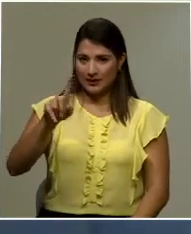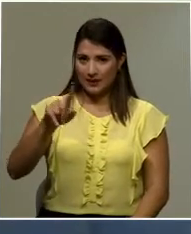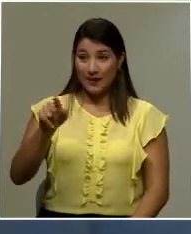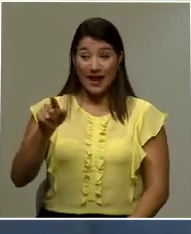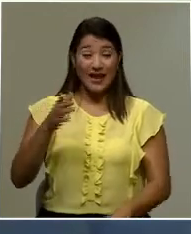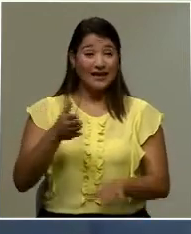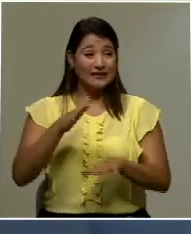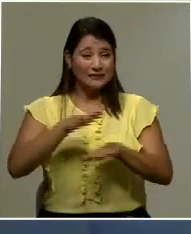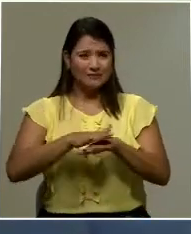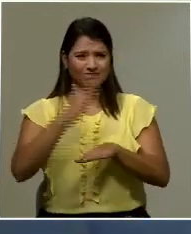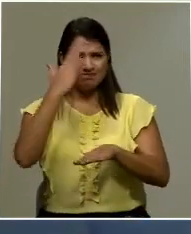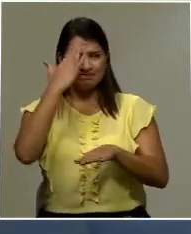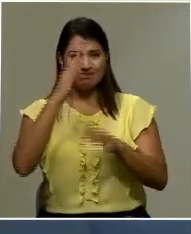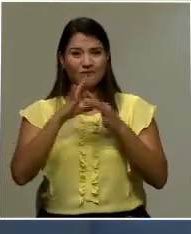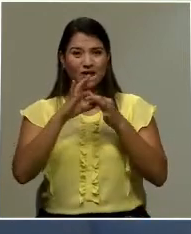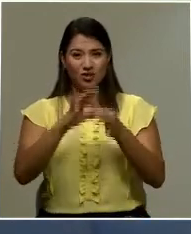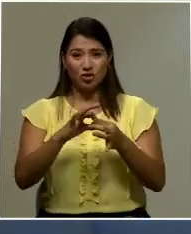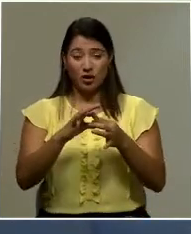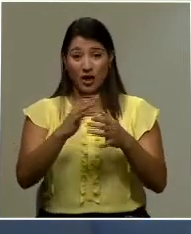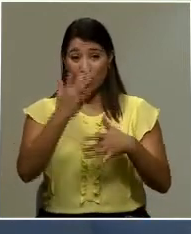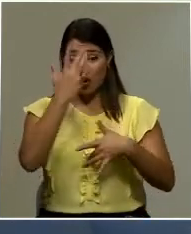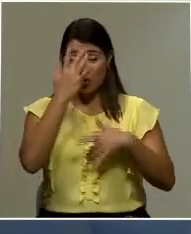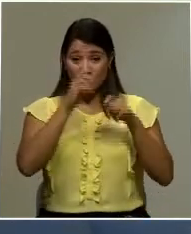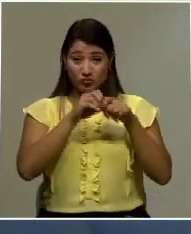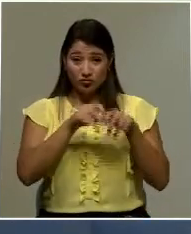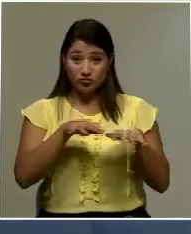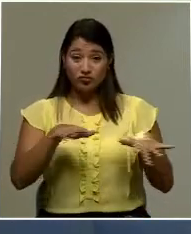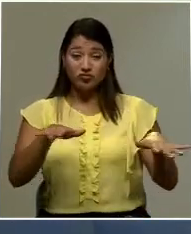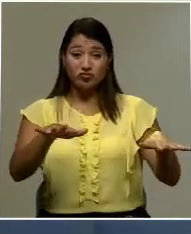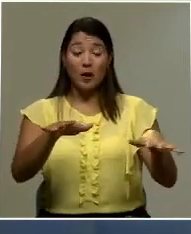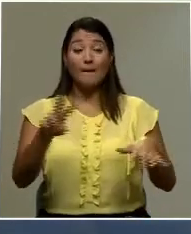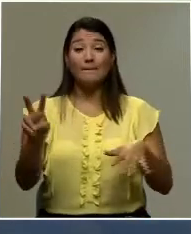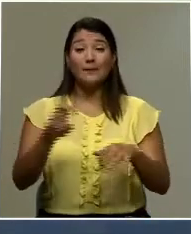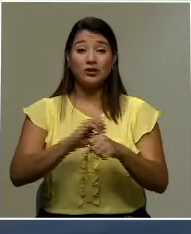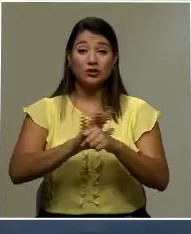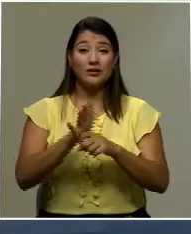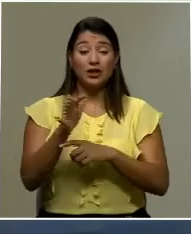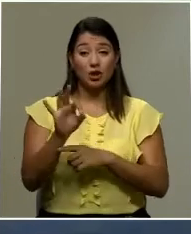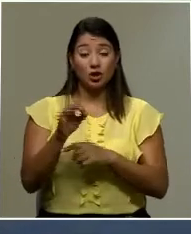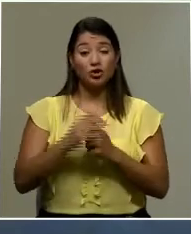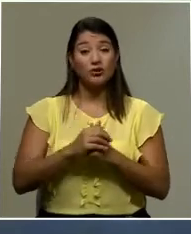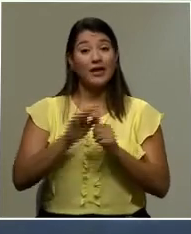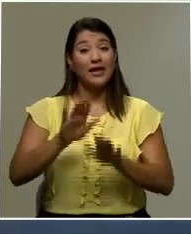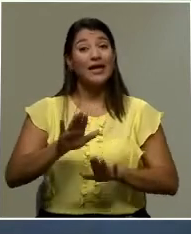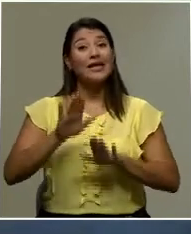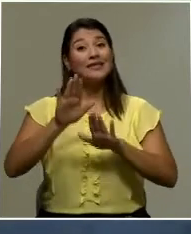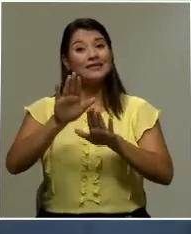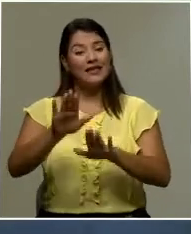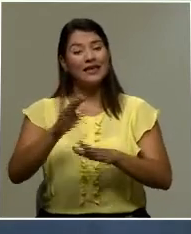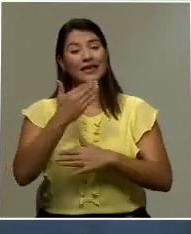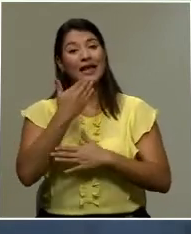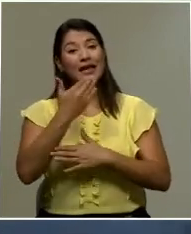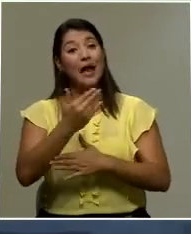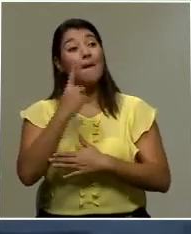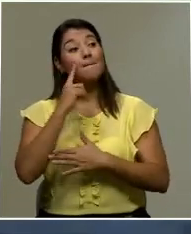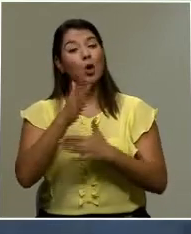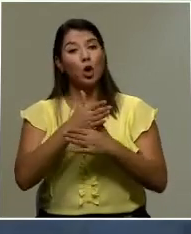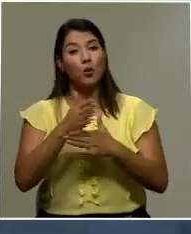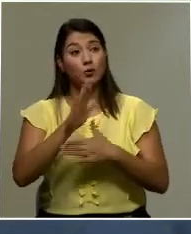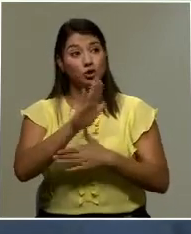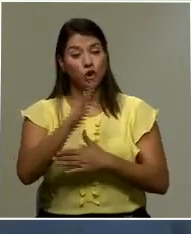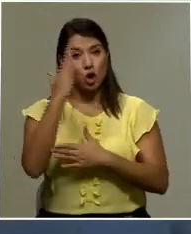expertos en contagiosidad, en transmisión del virus SARS-CoV-2. Excelente. Gracias por compartir